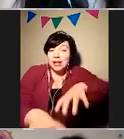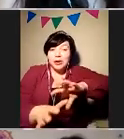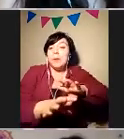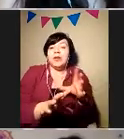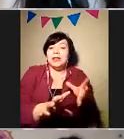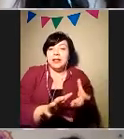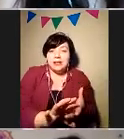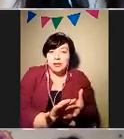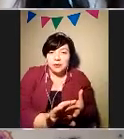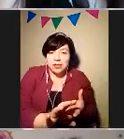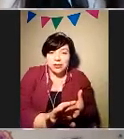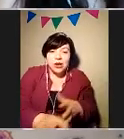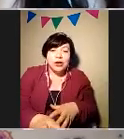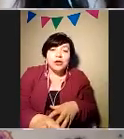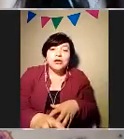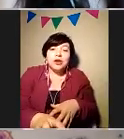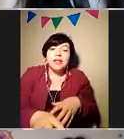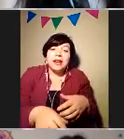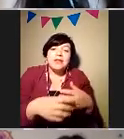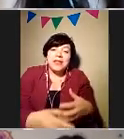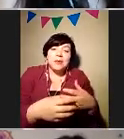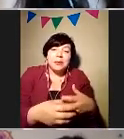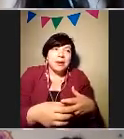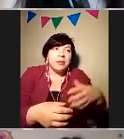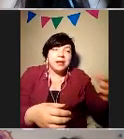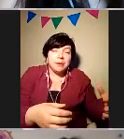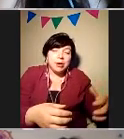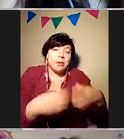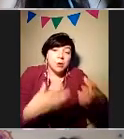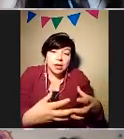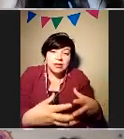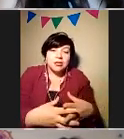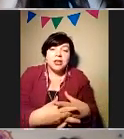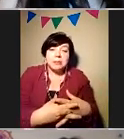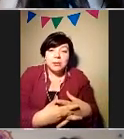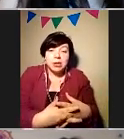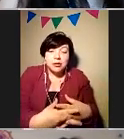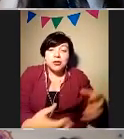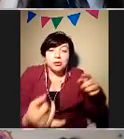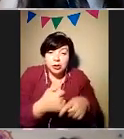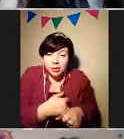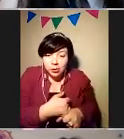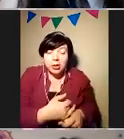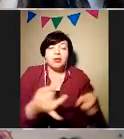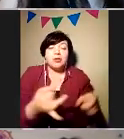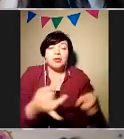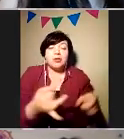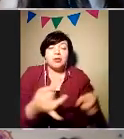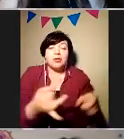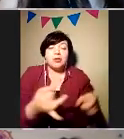consumir menos. Sí, eso es igual, no es solo darle vida a una prenda por más tiempo porque me gusta, sino que también porque estoy consumiendo menos, porque